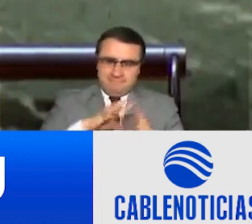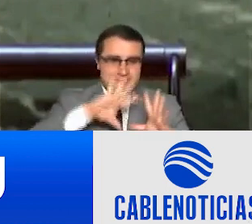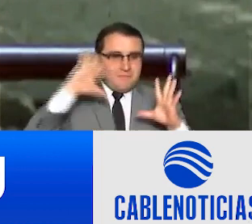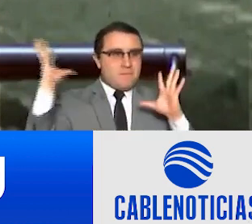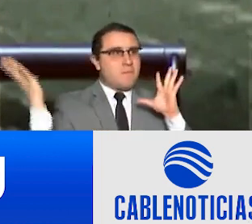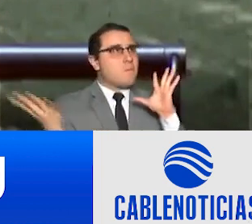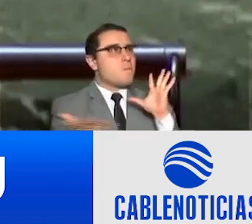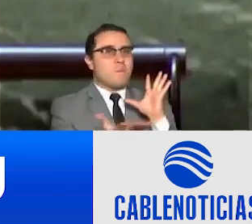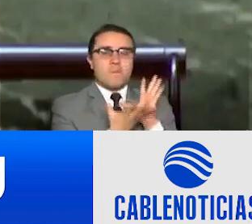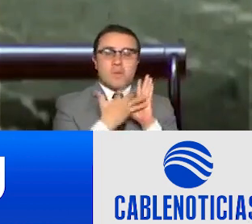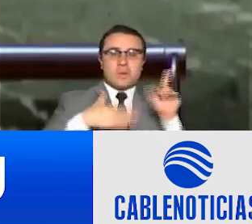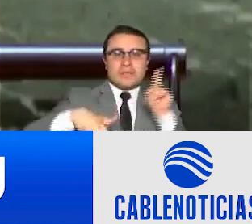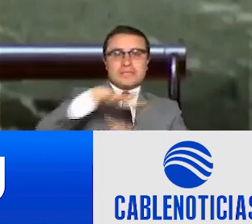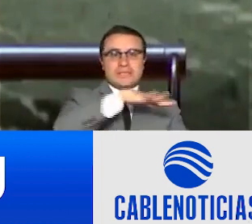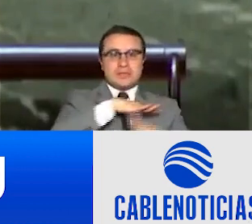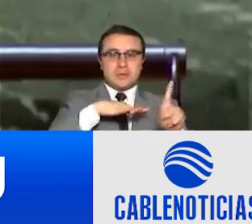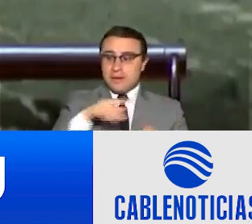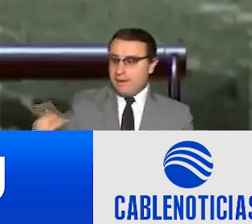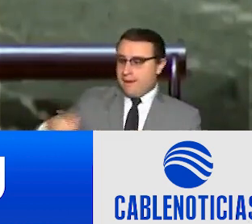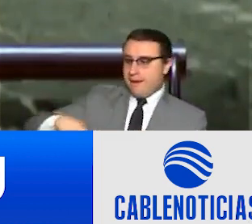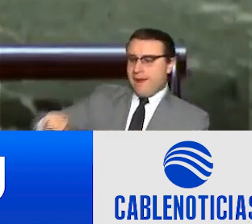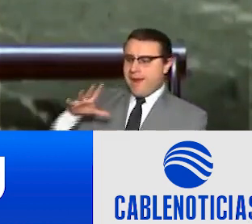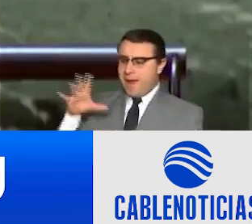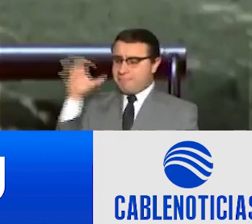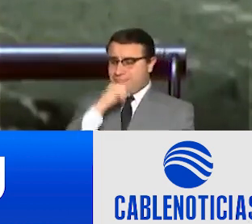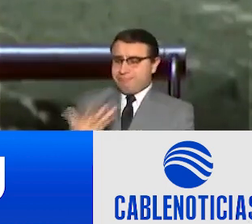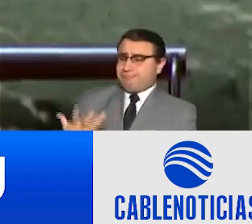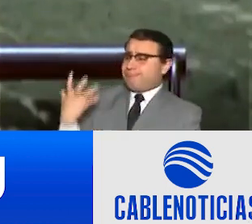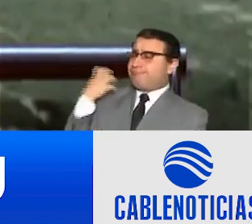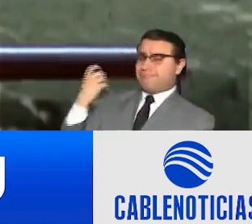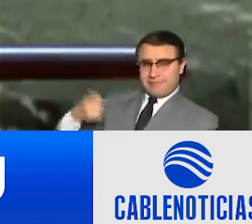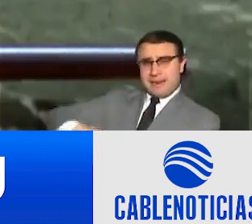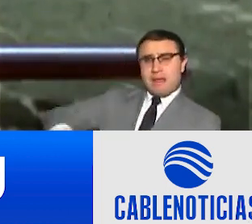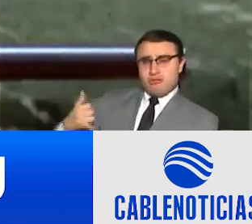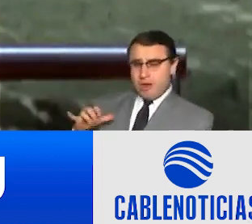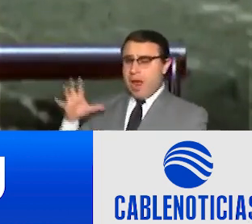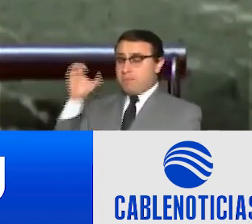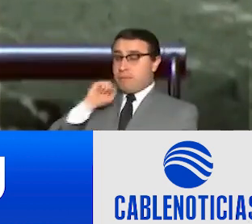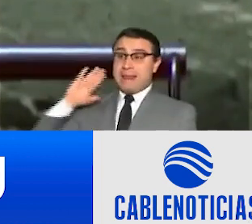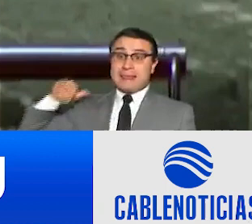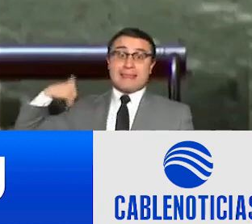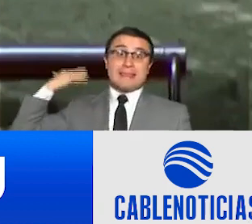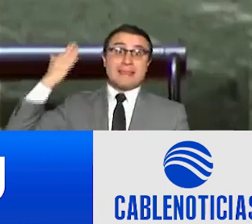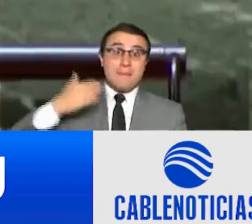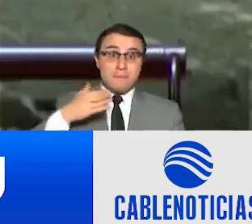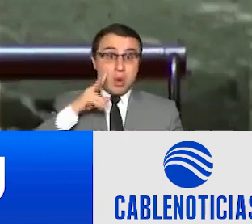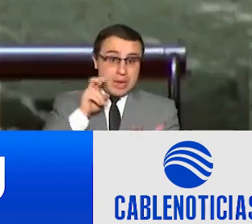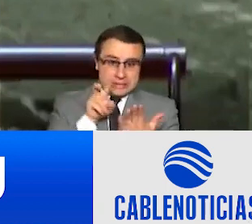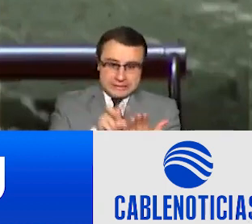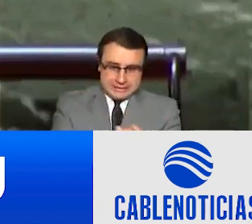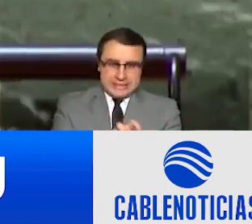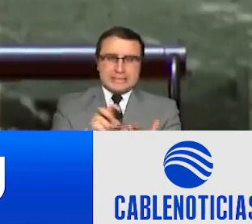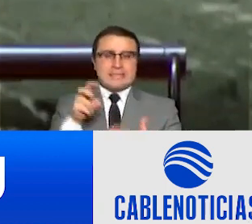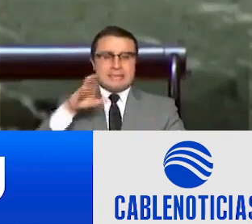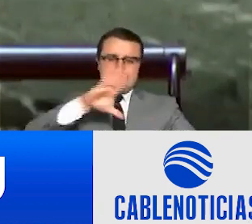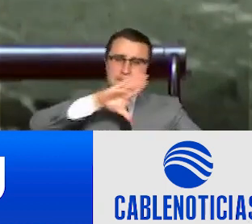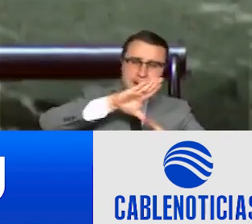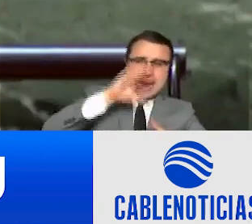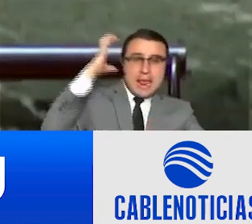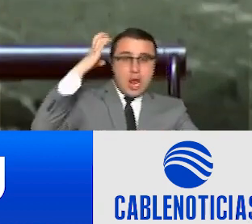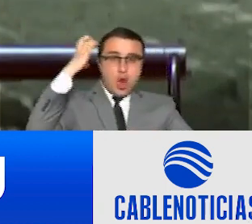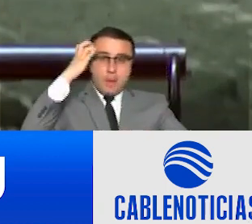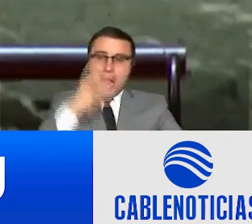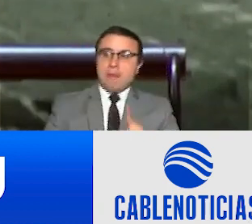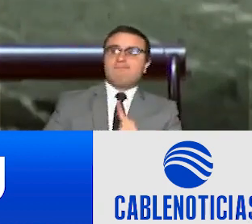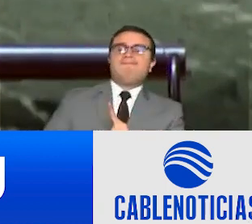hoy, que ellos habían descubierto antes lo que la ciencia occidental propuso después.